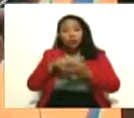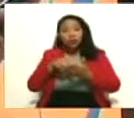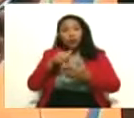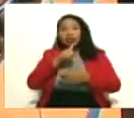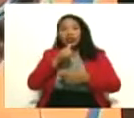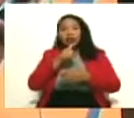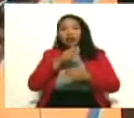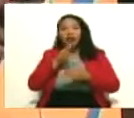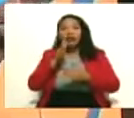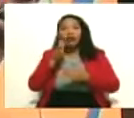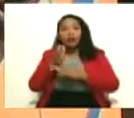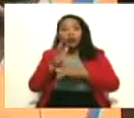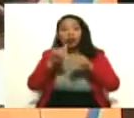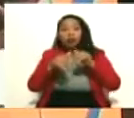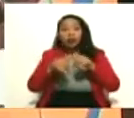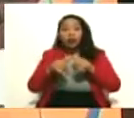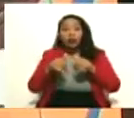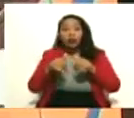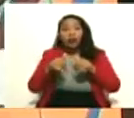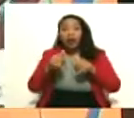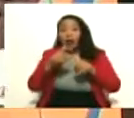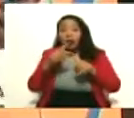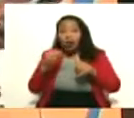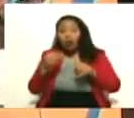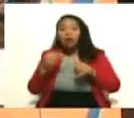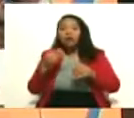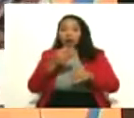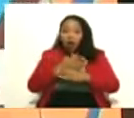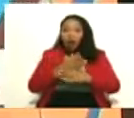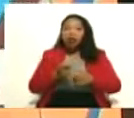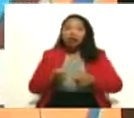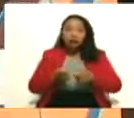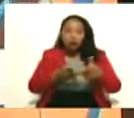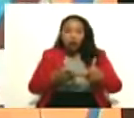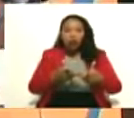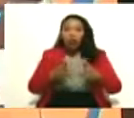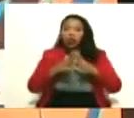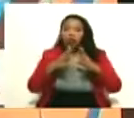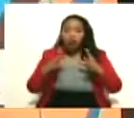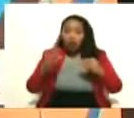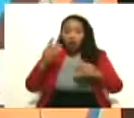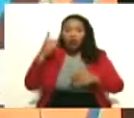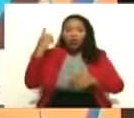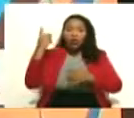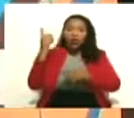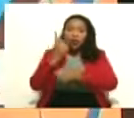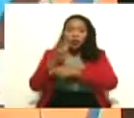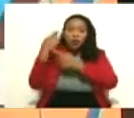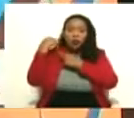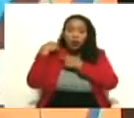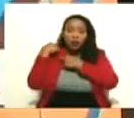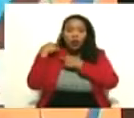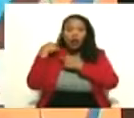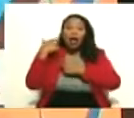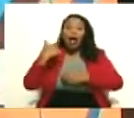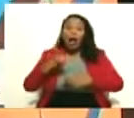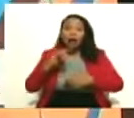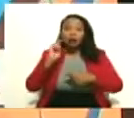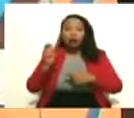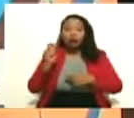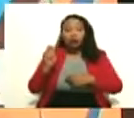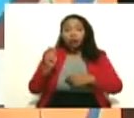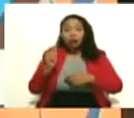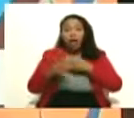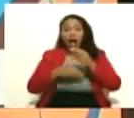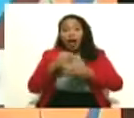va a votar y quién no. El que no, convénzalo. El que haga falta, llévelo. Todas y todos somos corresponsables. Cada quien tiene como tarea llevar a